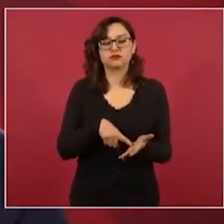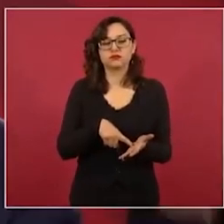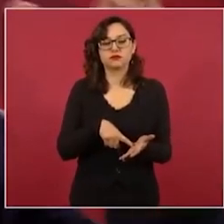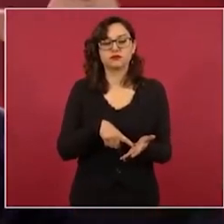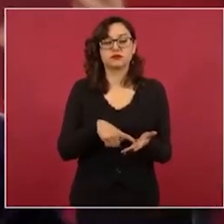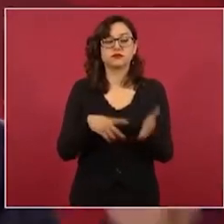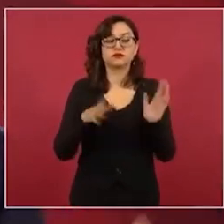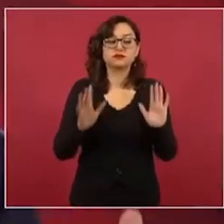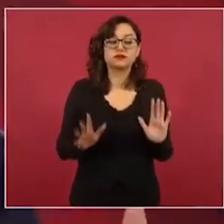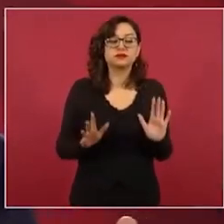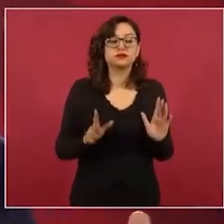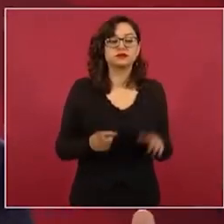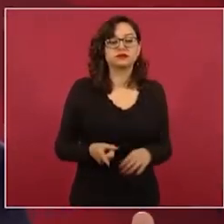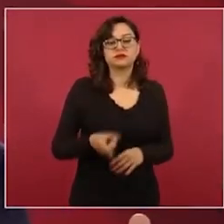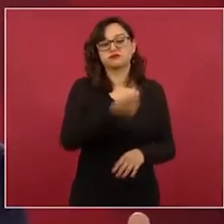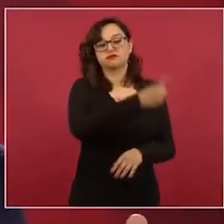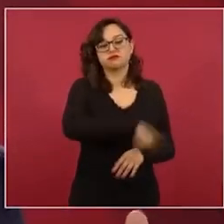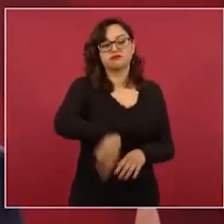se creyeron